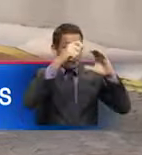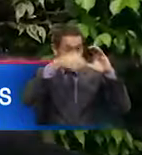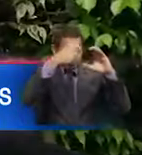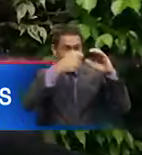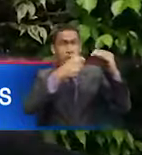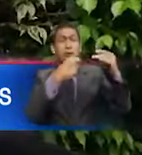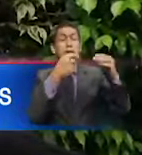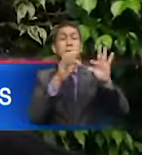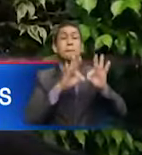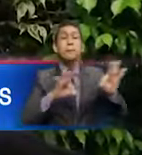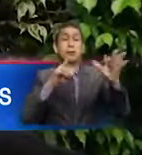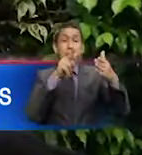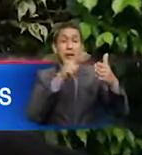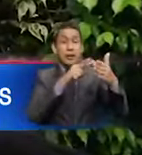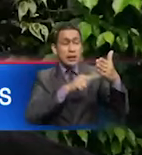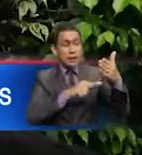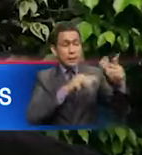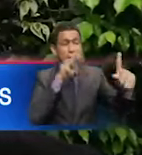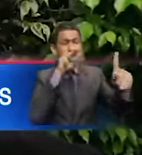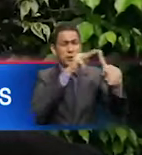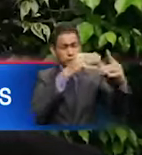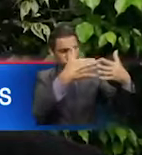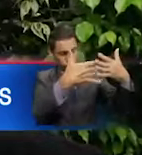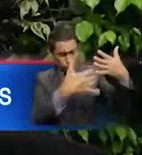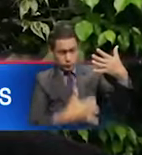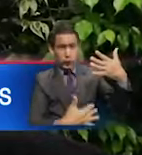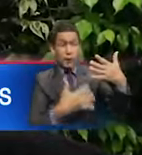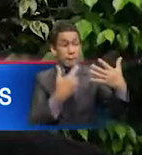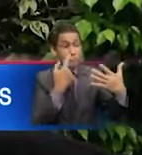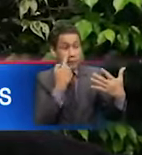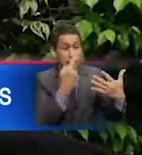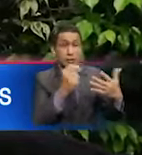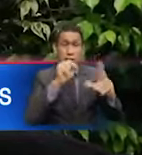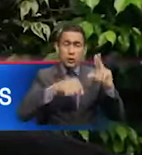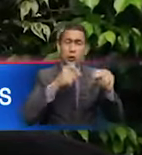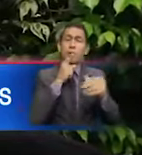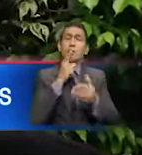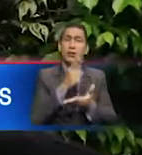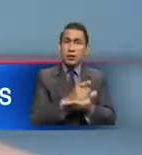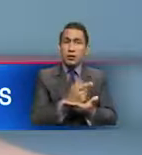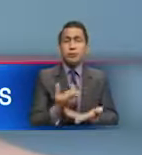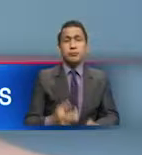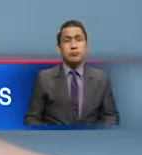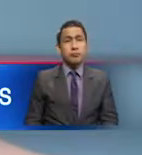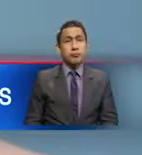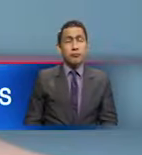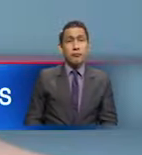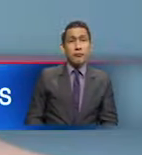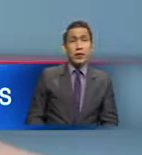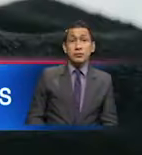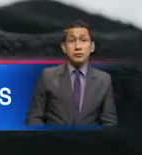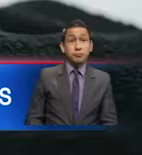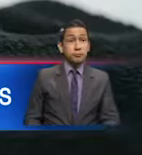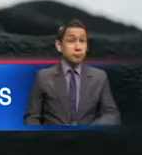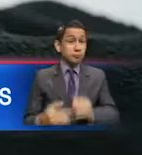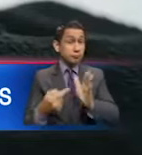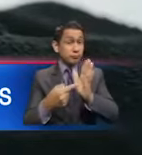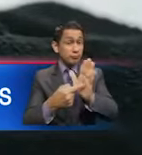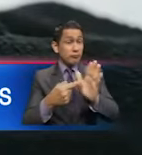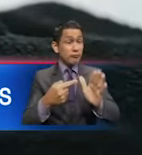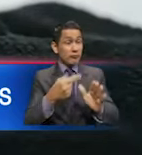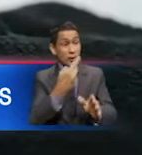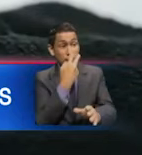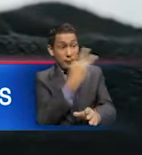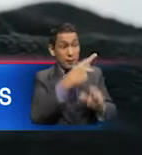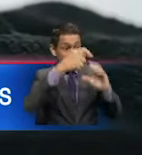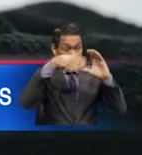puede ocasionar. Un experto de dermatología, porque muchas veces no sabes cómo va a reaccionar tu piel. No vaya a ser que hagas alguna imprudencia y vayas a